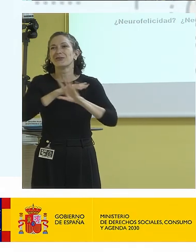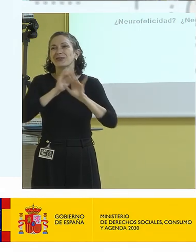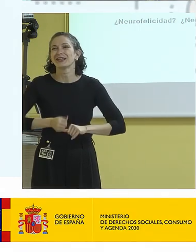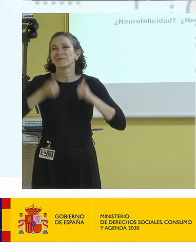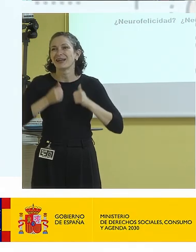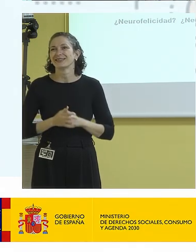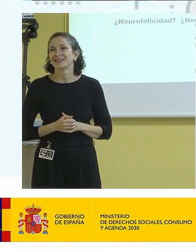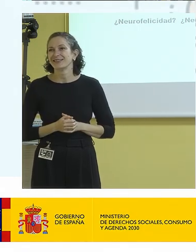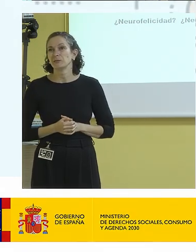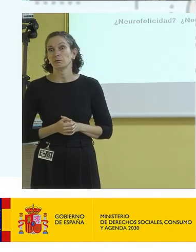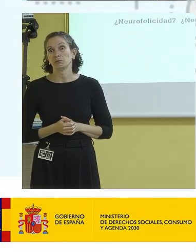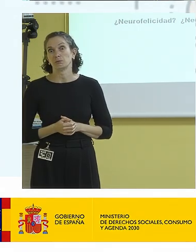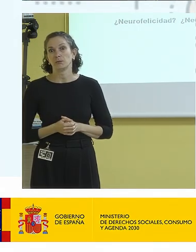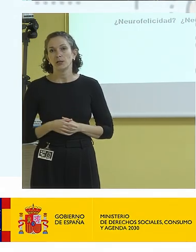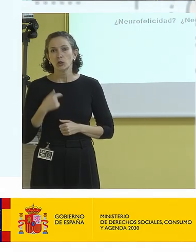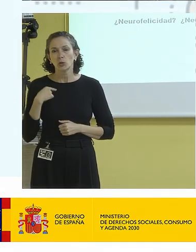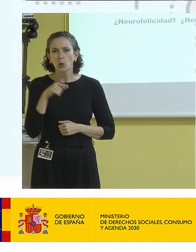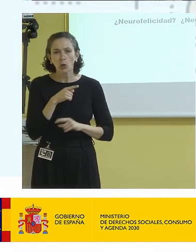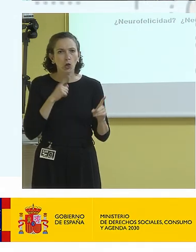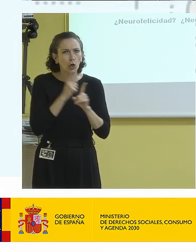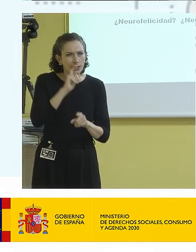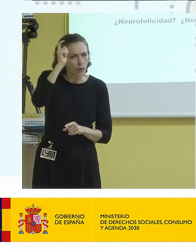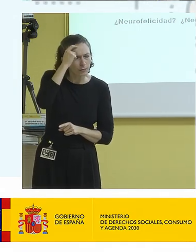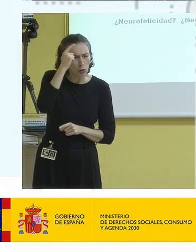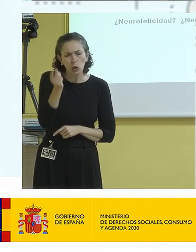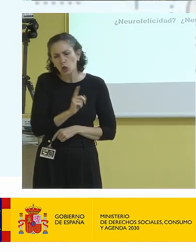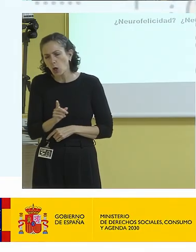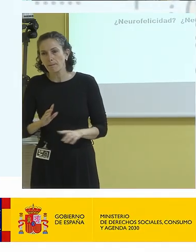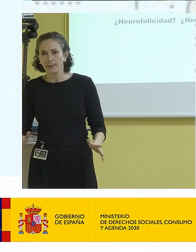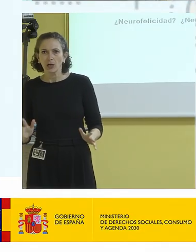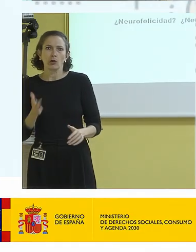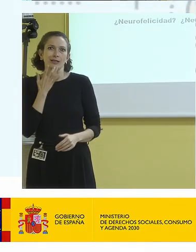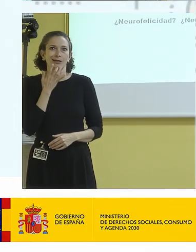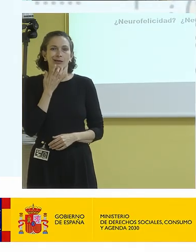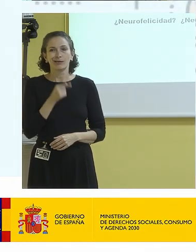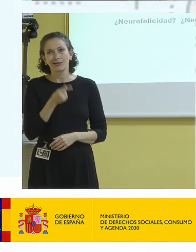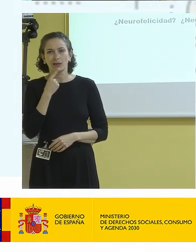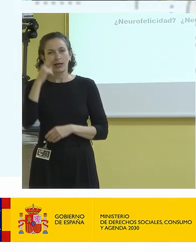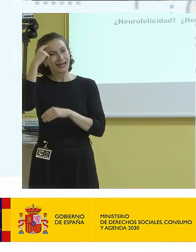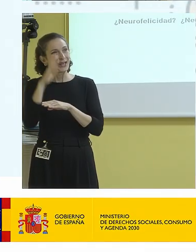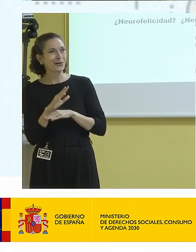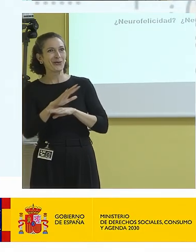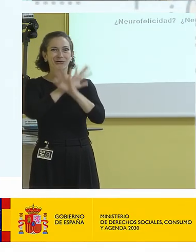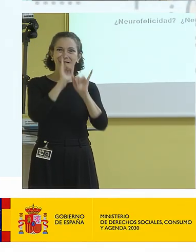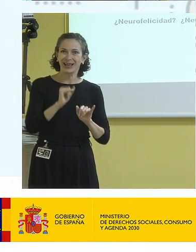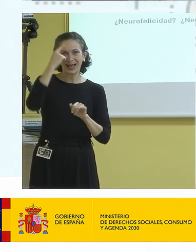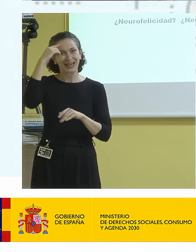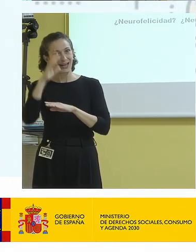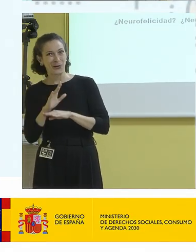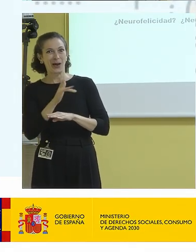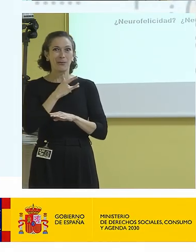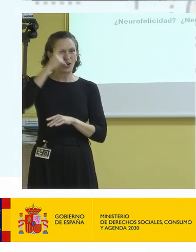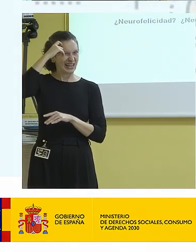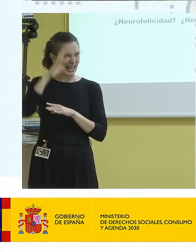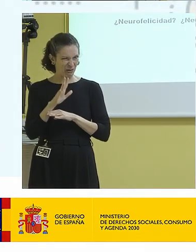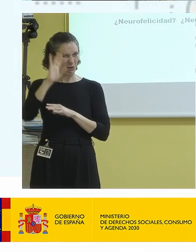Tú dices, joroba, es que no esté yo en contra de estos conceptos, ¿vale? Lo que pasa es que, claro, cuando alguien ve neurofelicidad, neuroamor y neurotonterías,